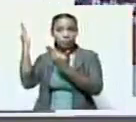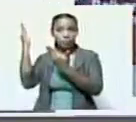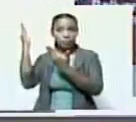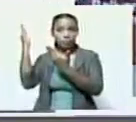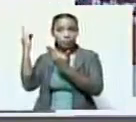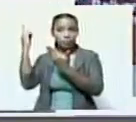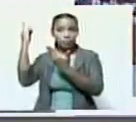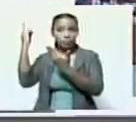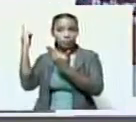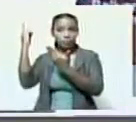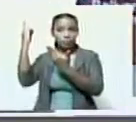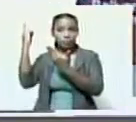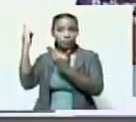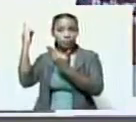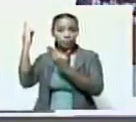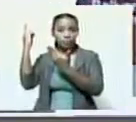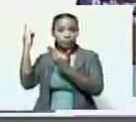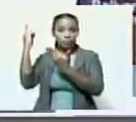el estado Apure,